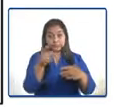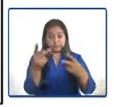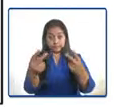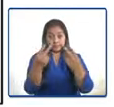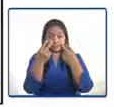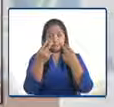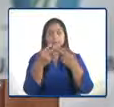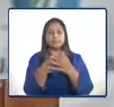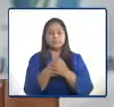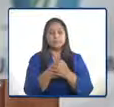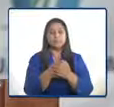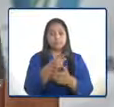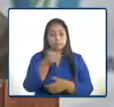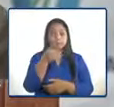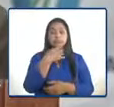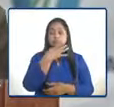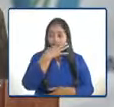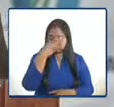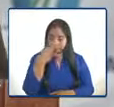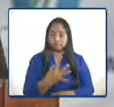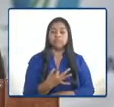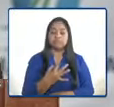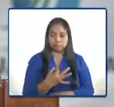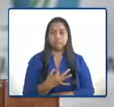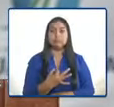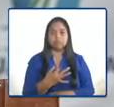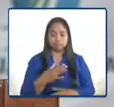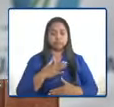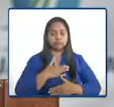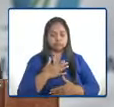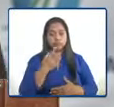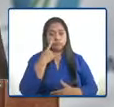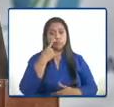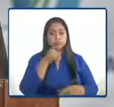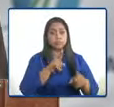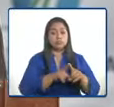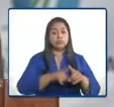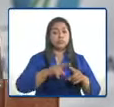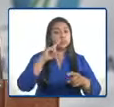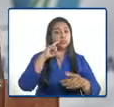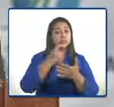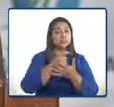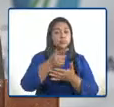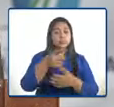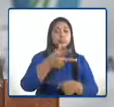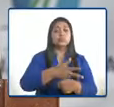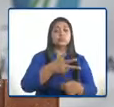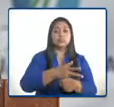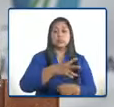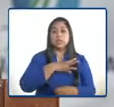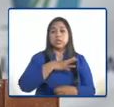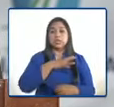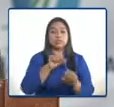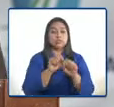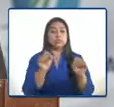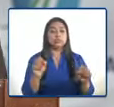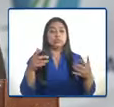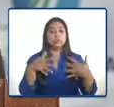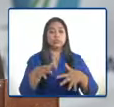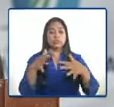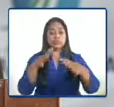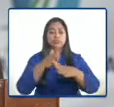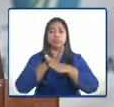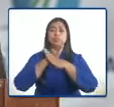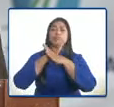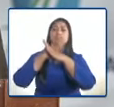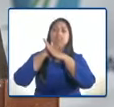escuchando, que tengan la certeza, la seguridad y la convicción de que Guatemala cuenta con un sistema portuario